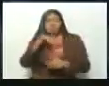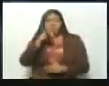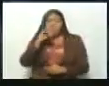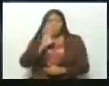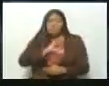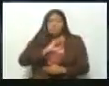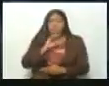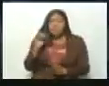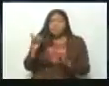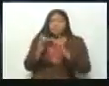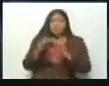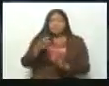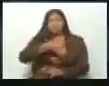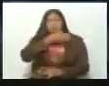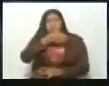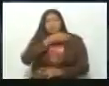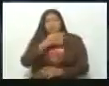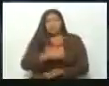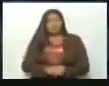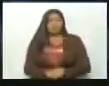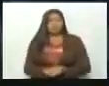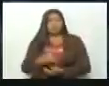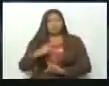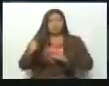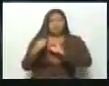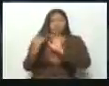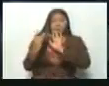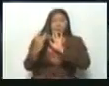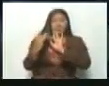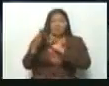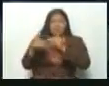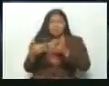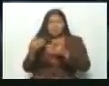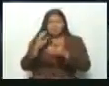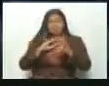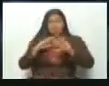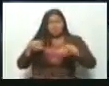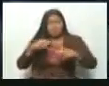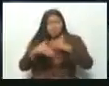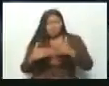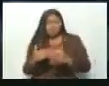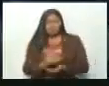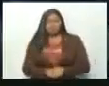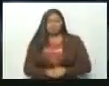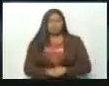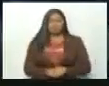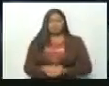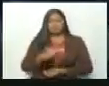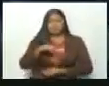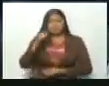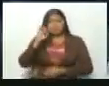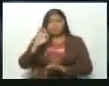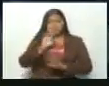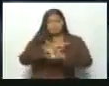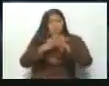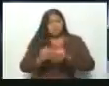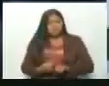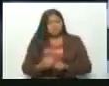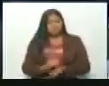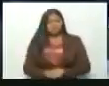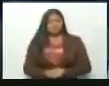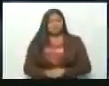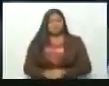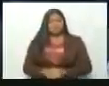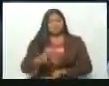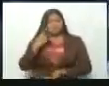a través de las redes sociales, pero conectarte también a través de los medios territoriales. Entonces, ¿qué tenemos nosotros que hacer? Fortalecer. En el